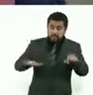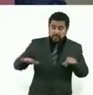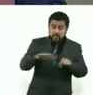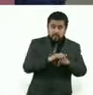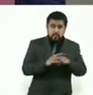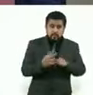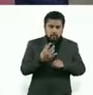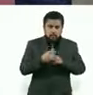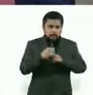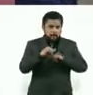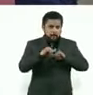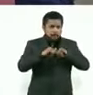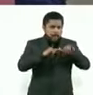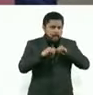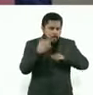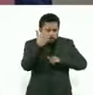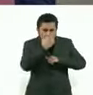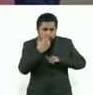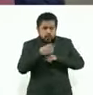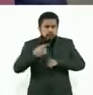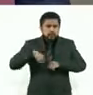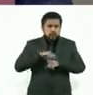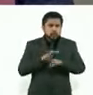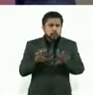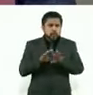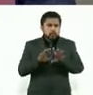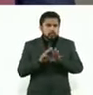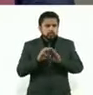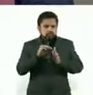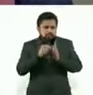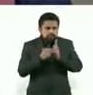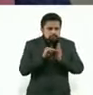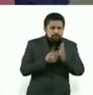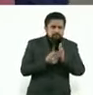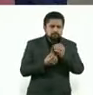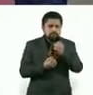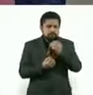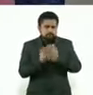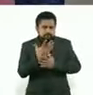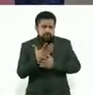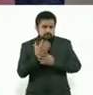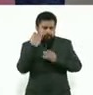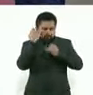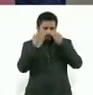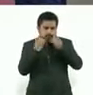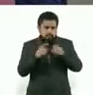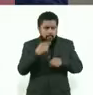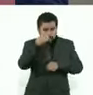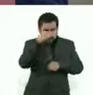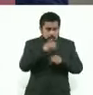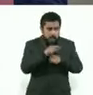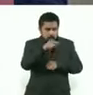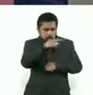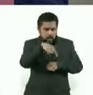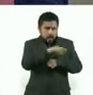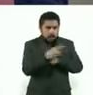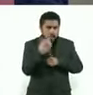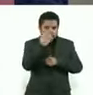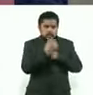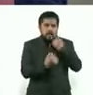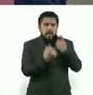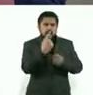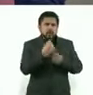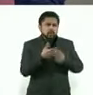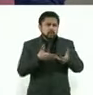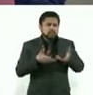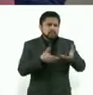que es una técnica que hemos estado implementando, que no es únicamente el punto, sino aquellas zonas donde vemos que tienen daños largos, pero que no